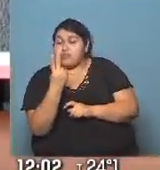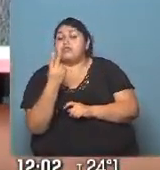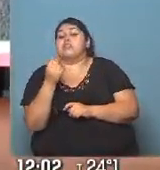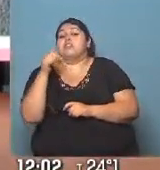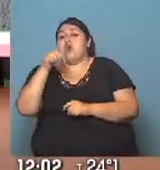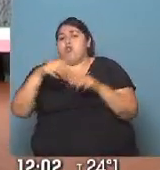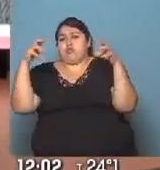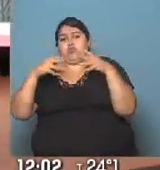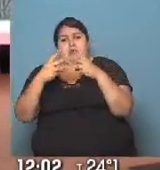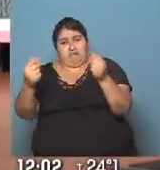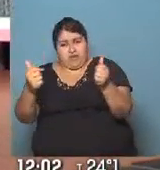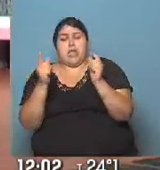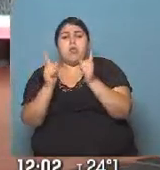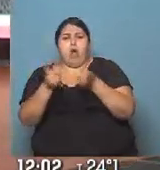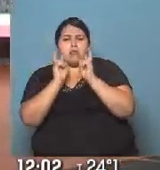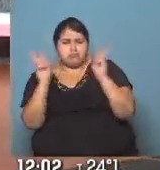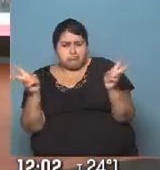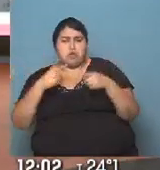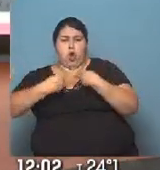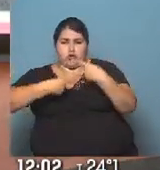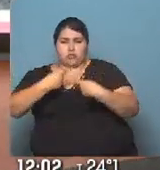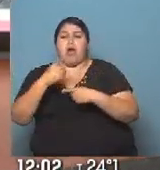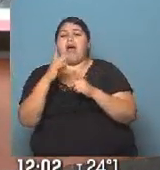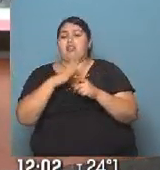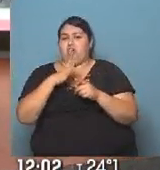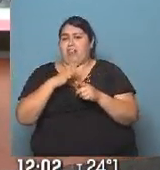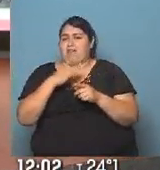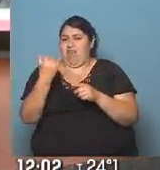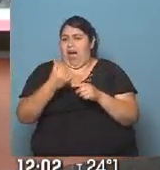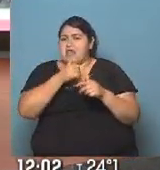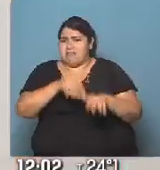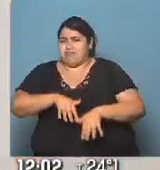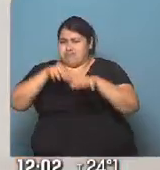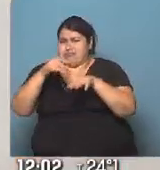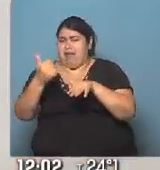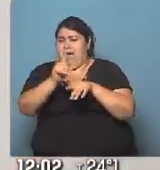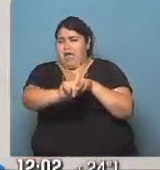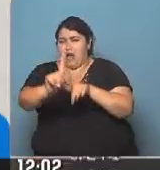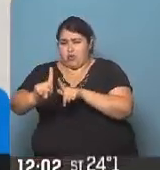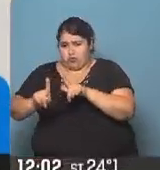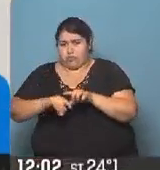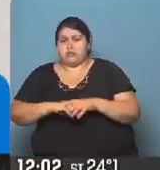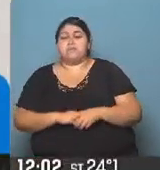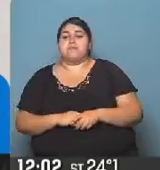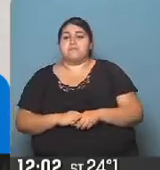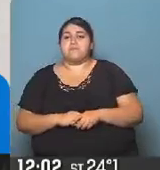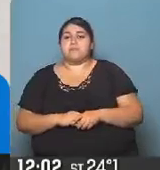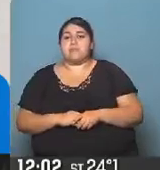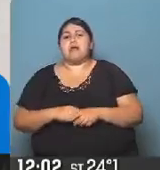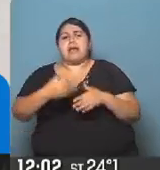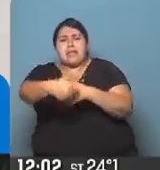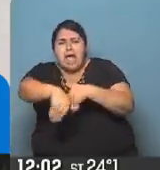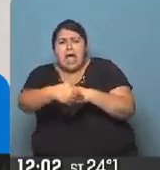momento paró, el alerta continúa y hay barrios que todavía están inundados. Graves inconvenientes, calles y